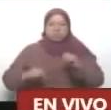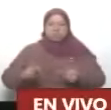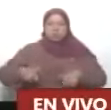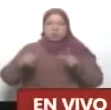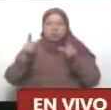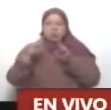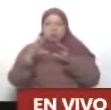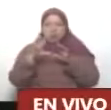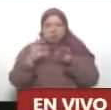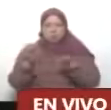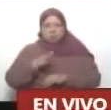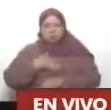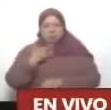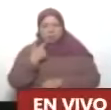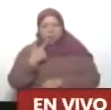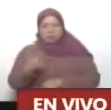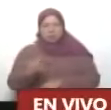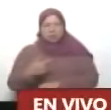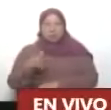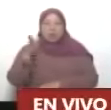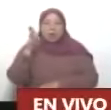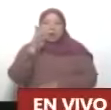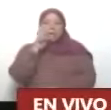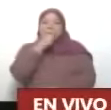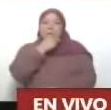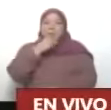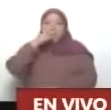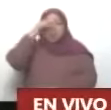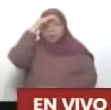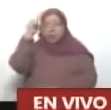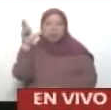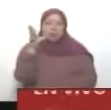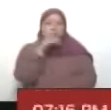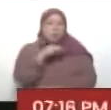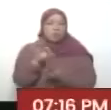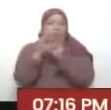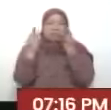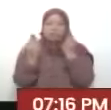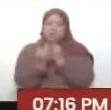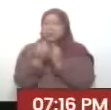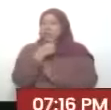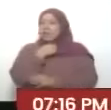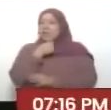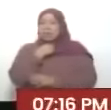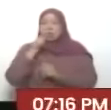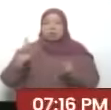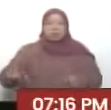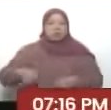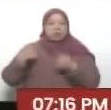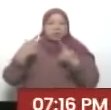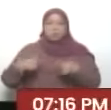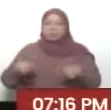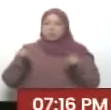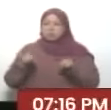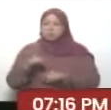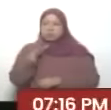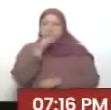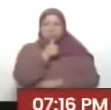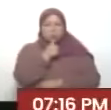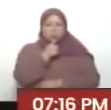el comentario. El papá y la mamá dicen que ellos no tienen familiares que les guste la música. El papá y la mamá.